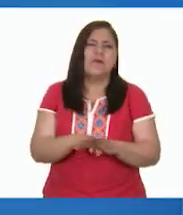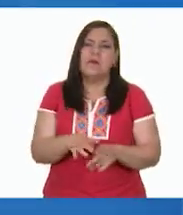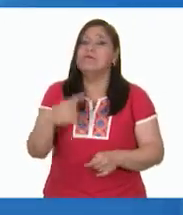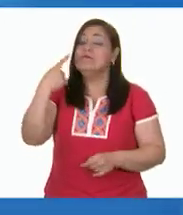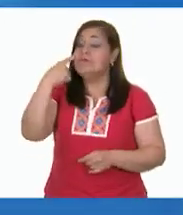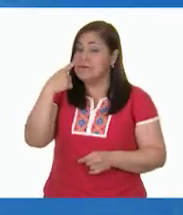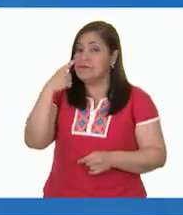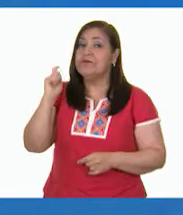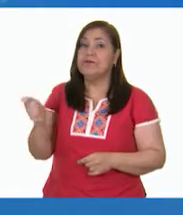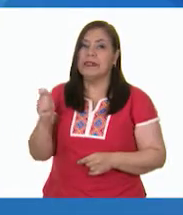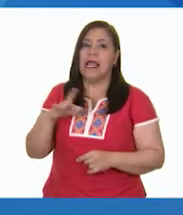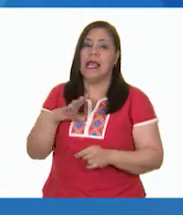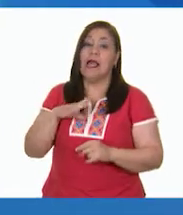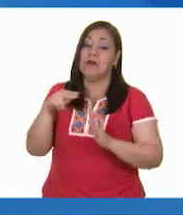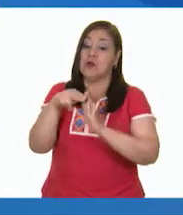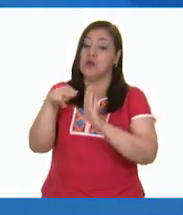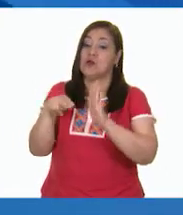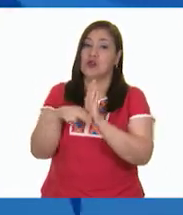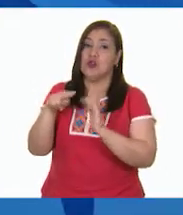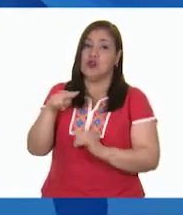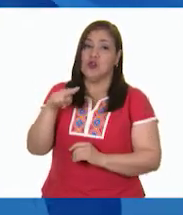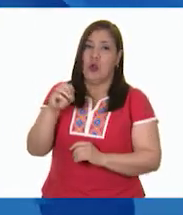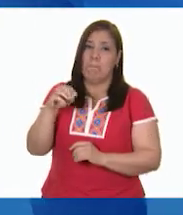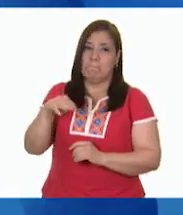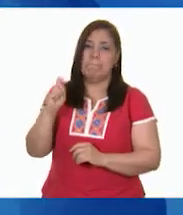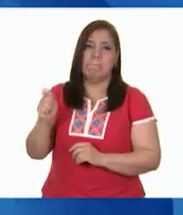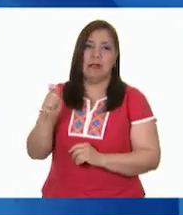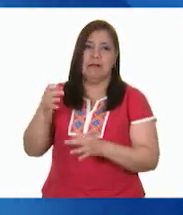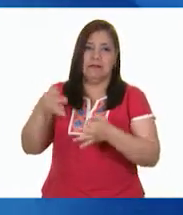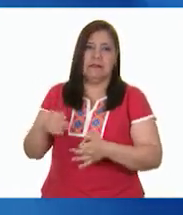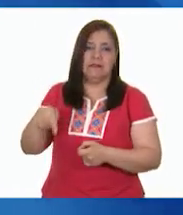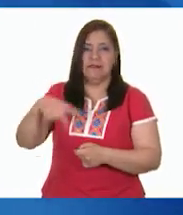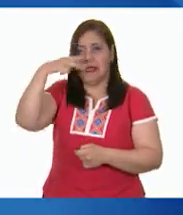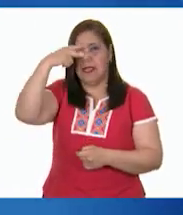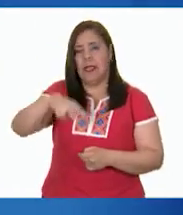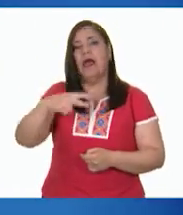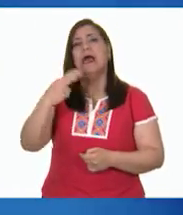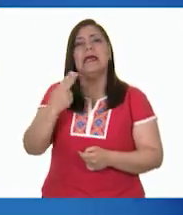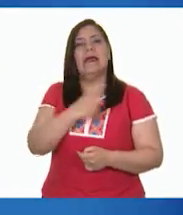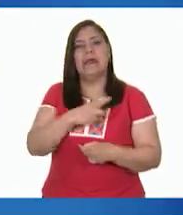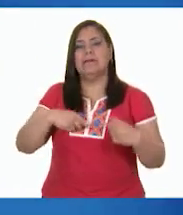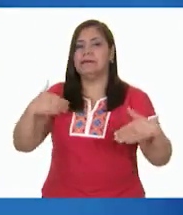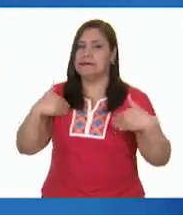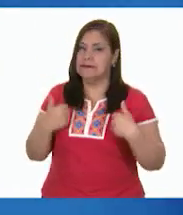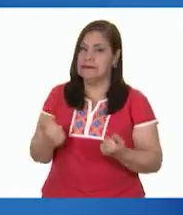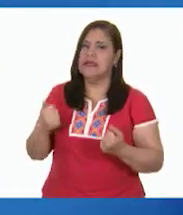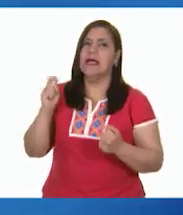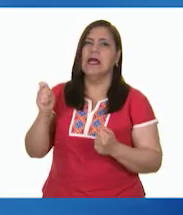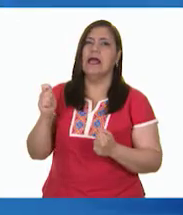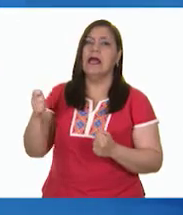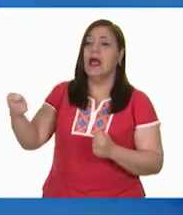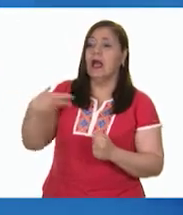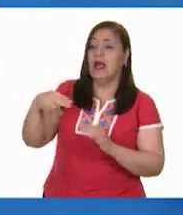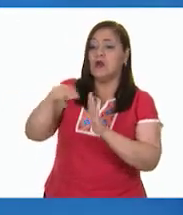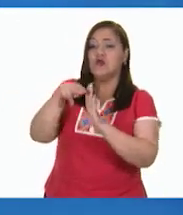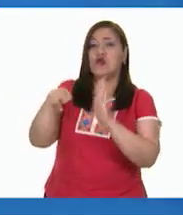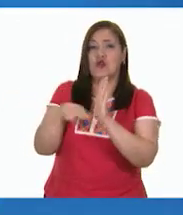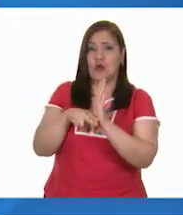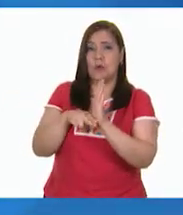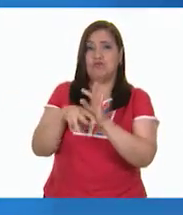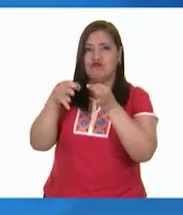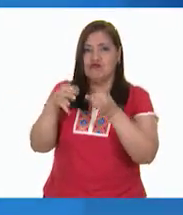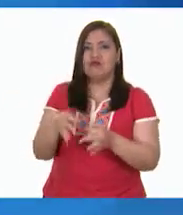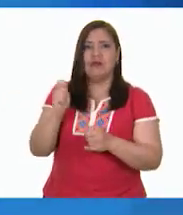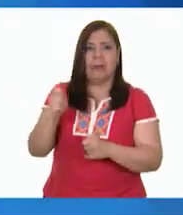hablar de la norma oficial mexicana para empezar a entender un poquito esto, ¿no? Entonces, la definición que nos da la norma oficial